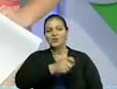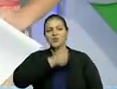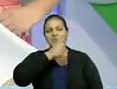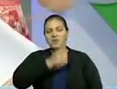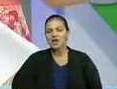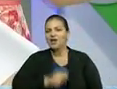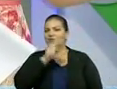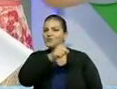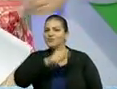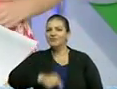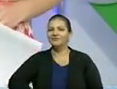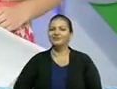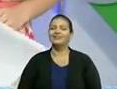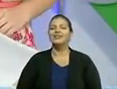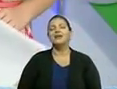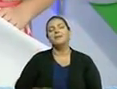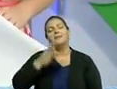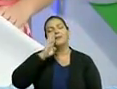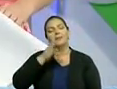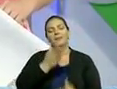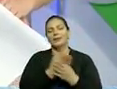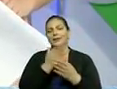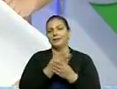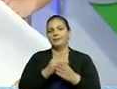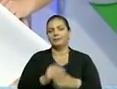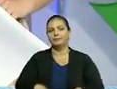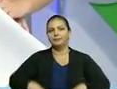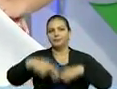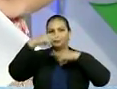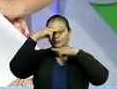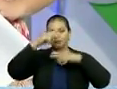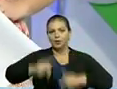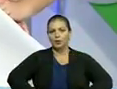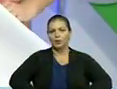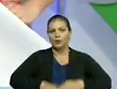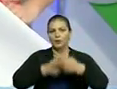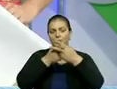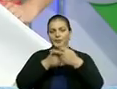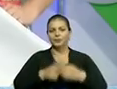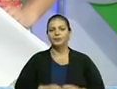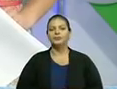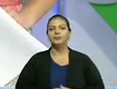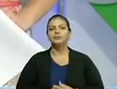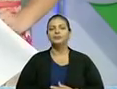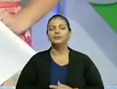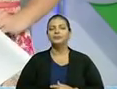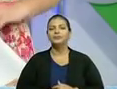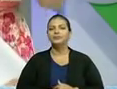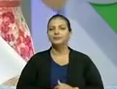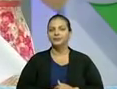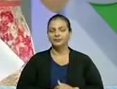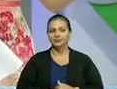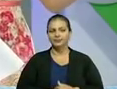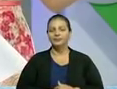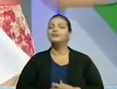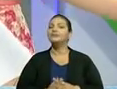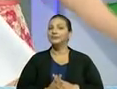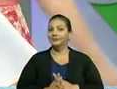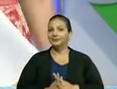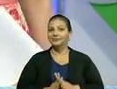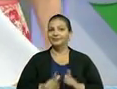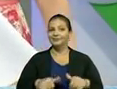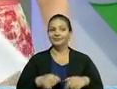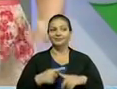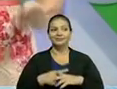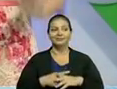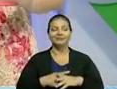Bueno, vamos con el desarrollo de la información. Bienvenidos. La semana se inicia. Esta es la penúltima, ¿no? Rosario. Claro que sí. Ya la penúltima semana del mes. Ahora